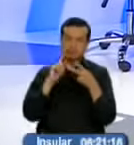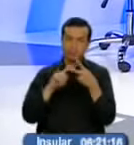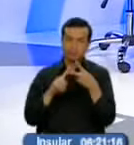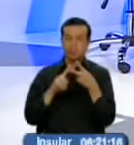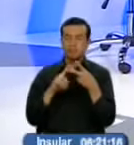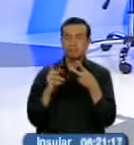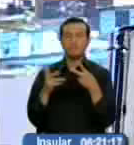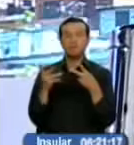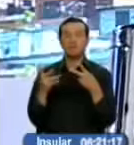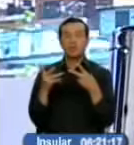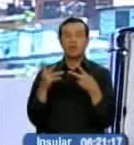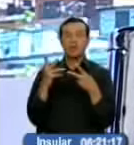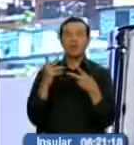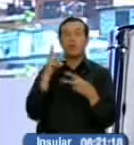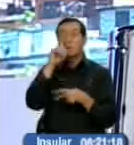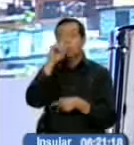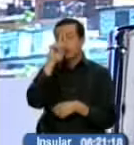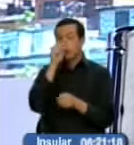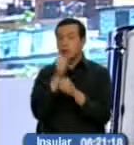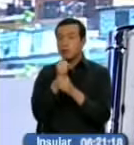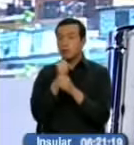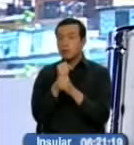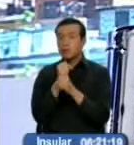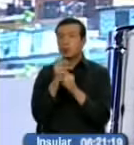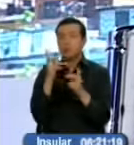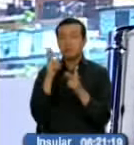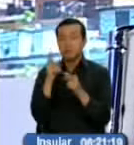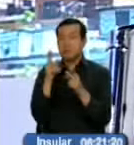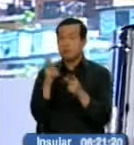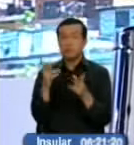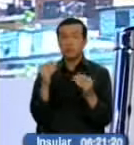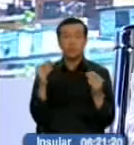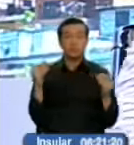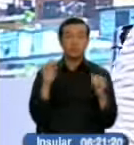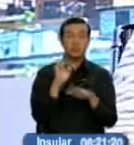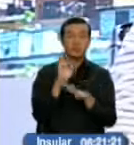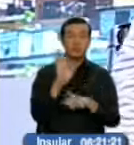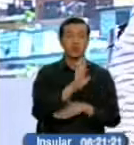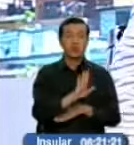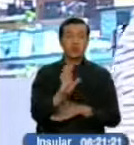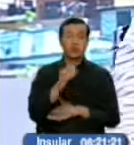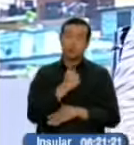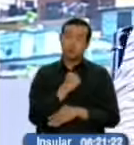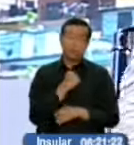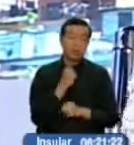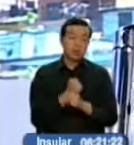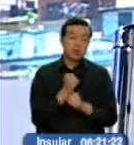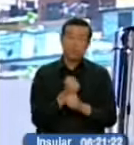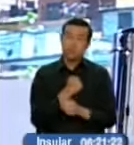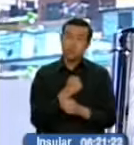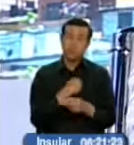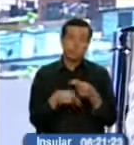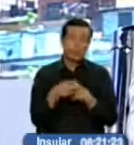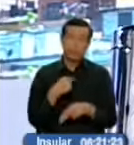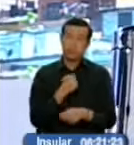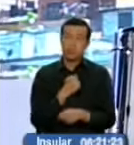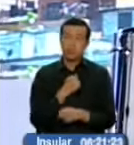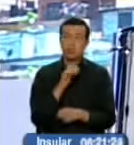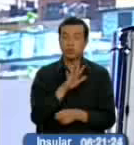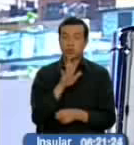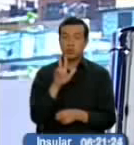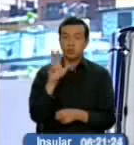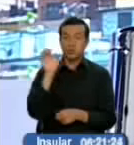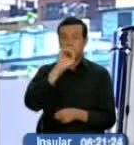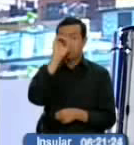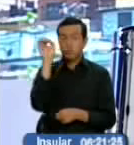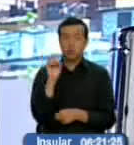la estructura de empleo en el Ecuador sigue siendo la misma. La mayoría de ecuatorianos tienen que crearse sus propias fuentes de trabajo.